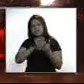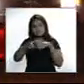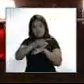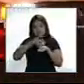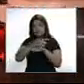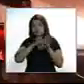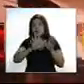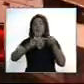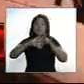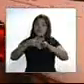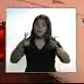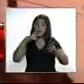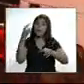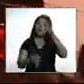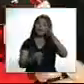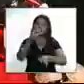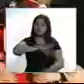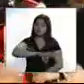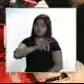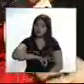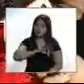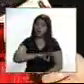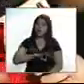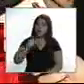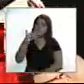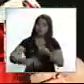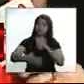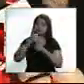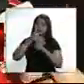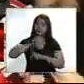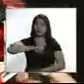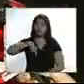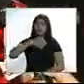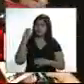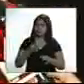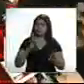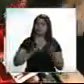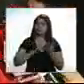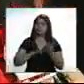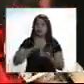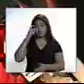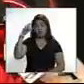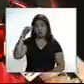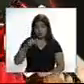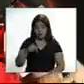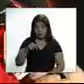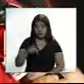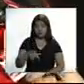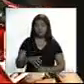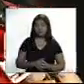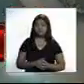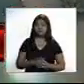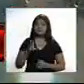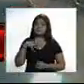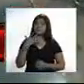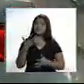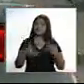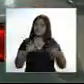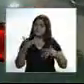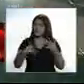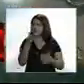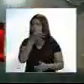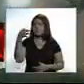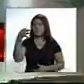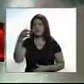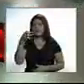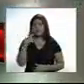una paz con justicia social, y que logremos nosotros garantizar que el día de hoy se realice una jornada exitosa.